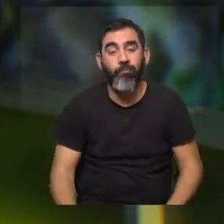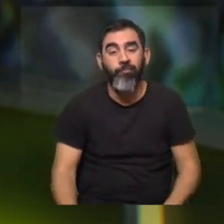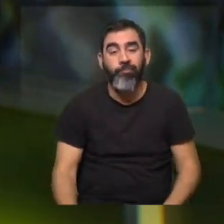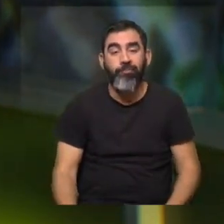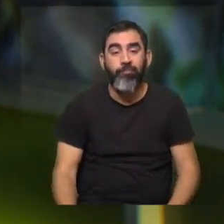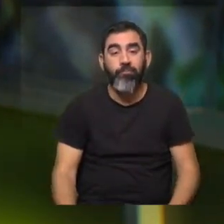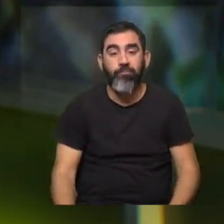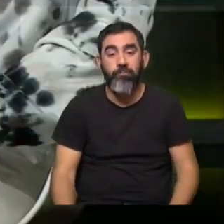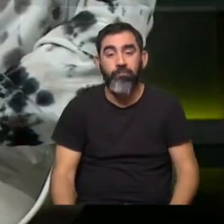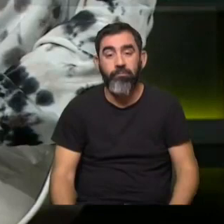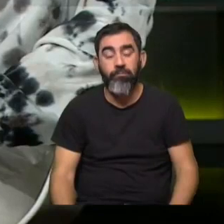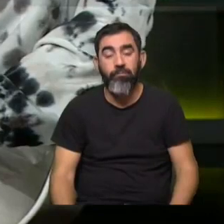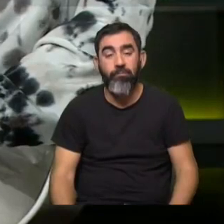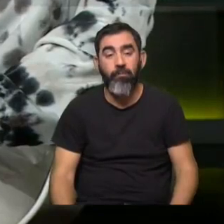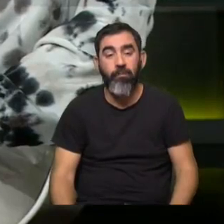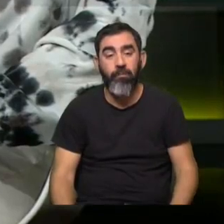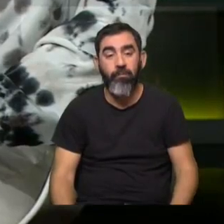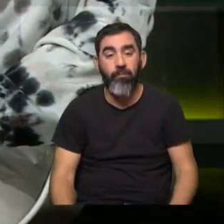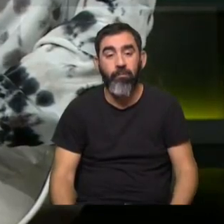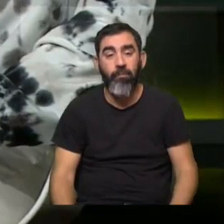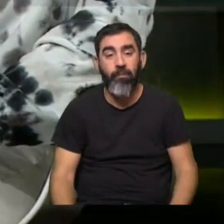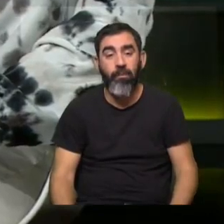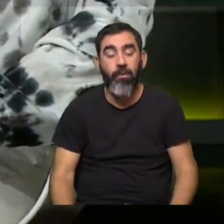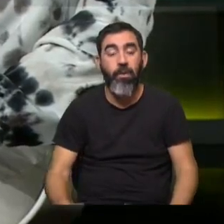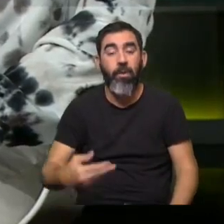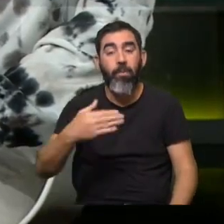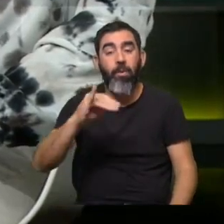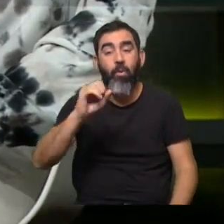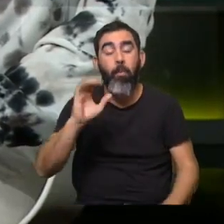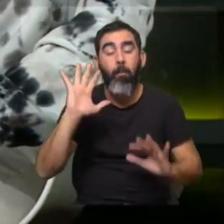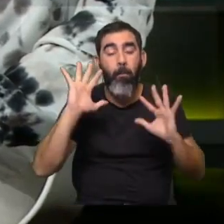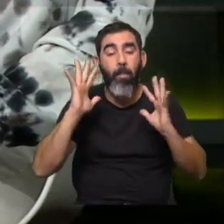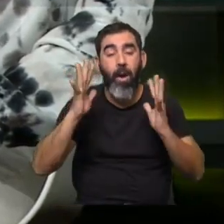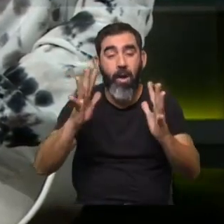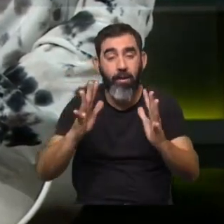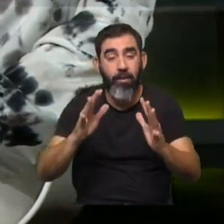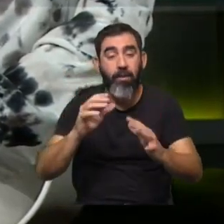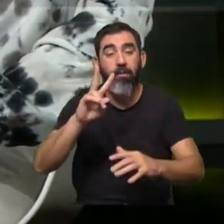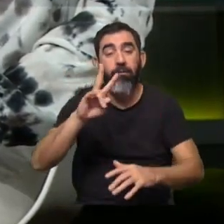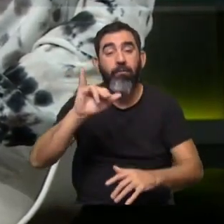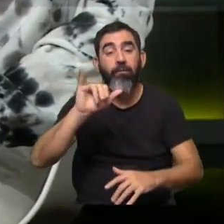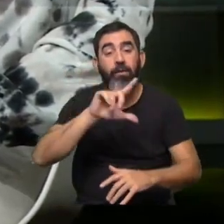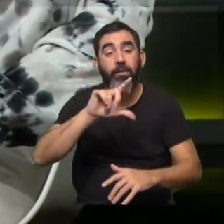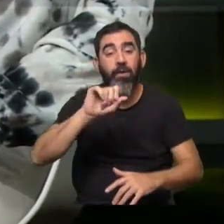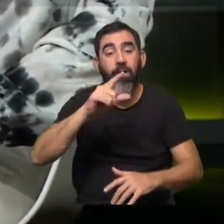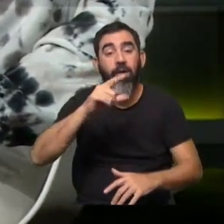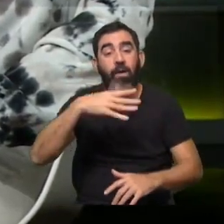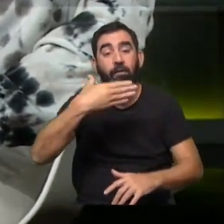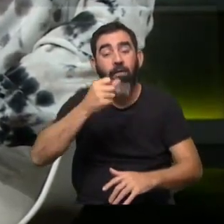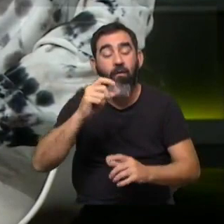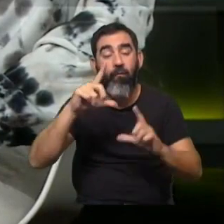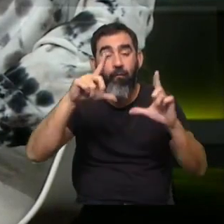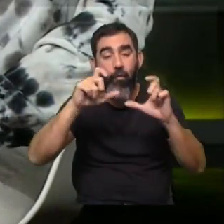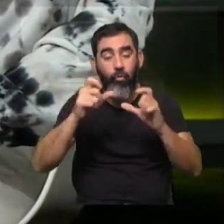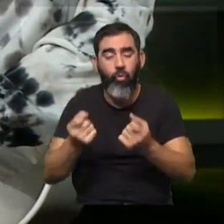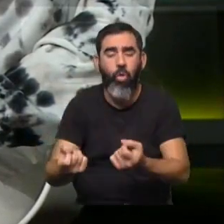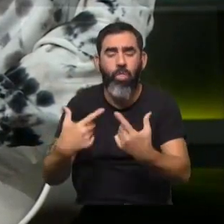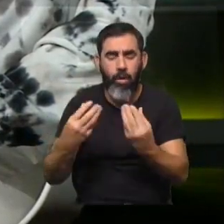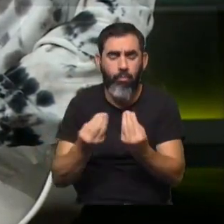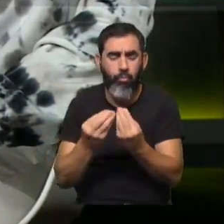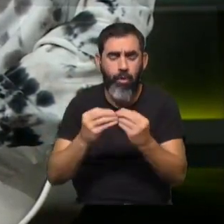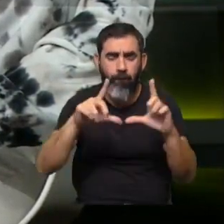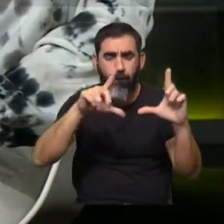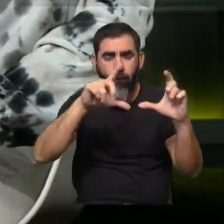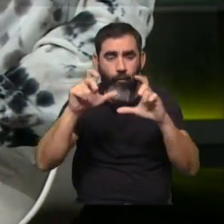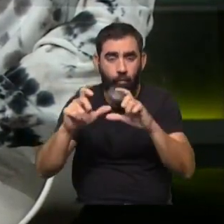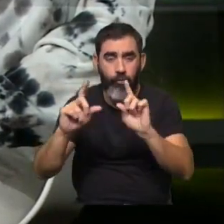pero hay fotos de mucha gente acá. Sí, el Bioparque Bopicuá Juan Villalba. y Juan Villalba y fotógrafos que estuvieron trabajando con él nos brindaron un montón de imágenes